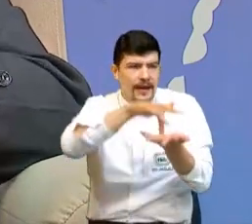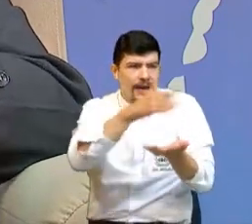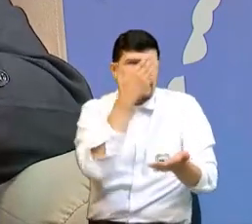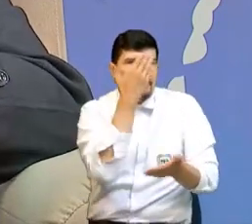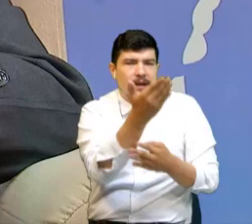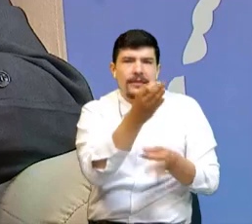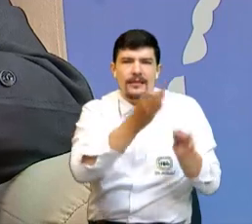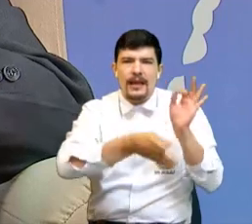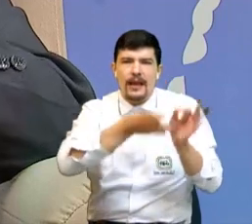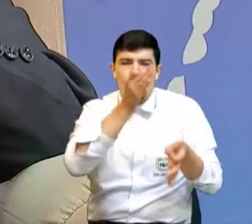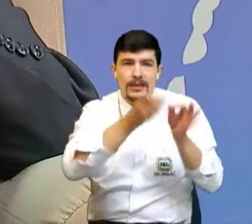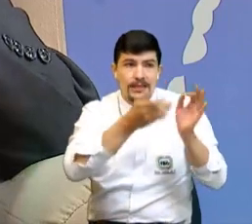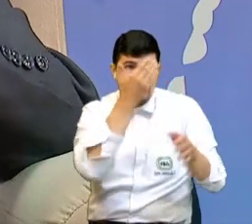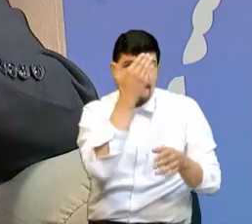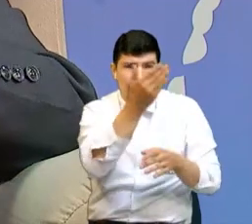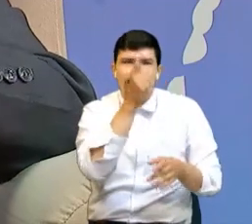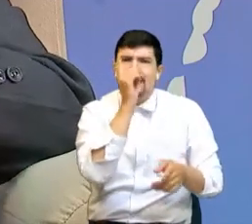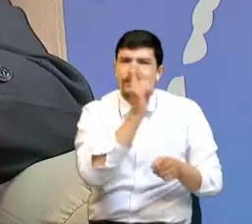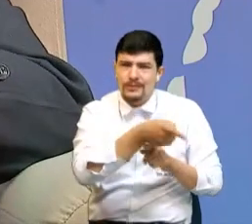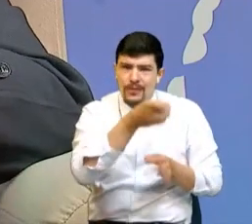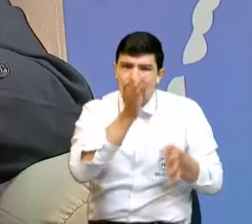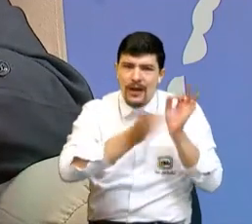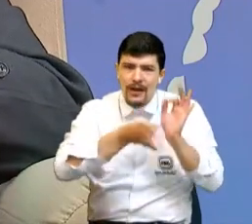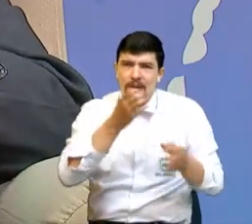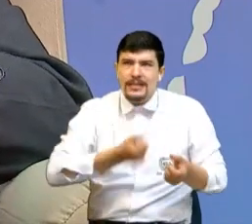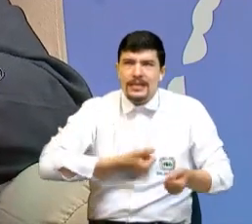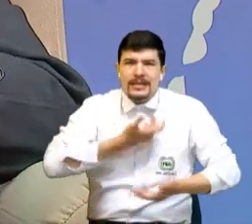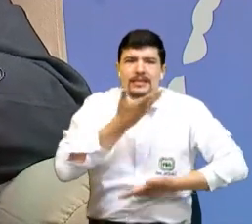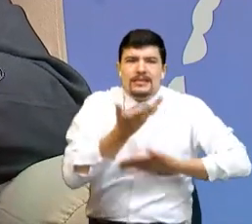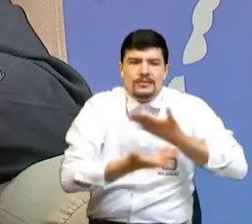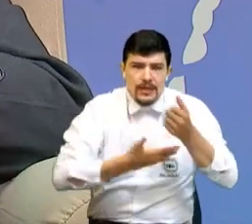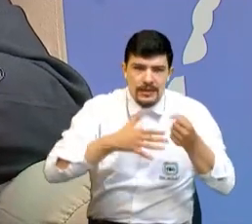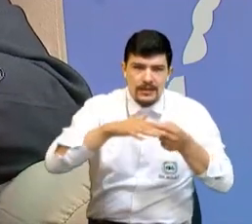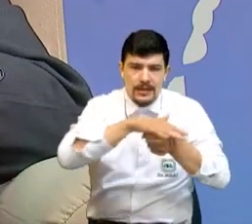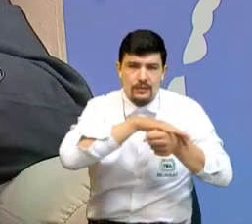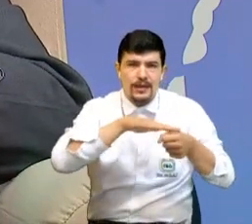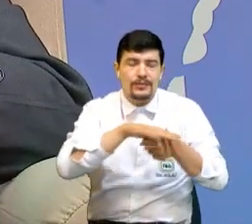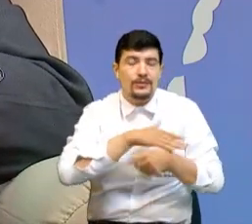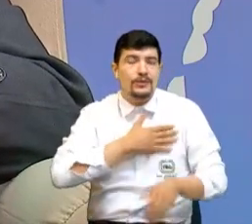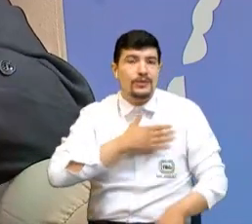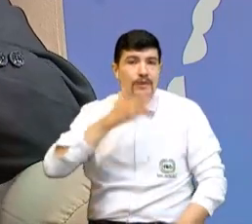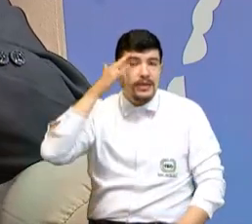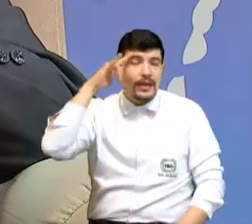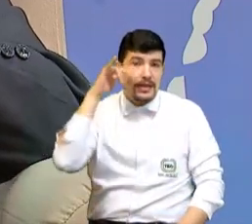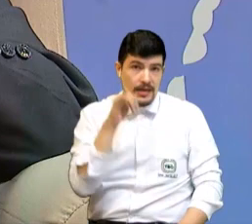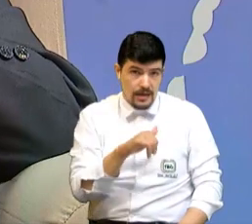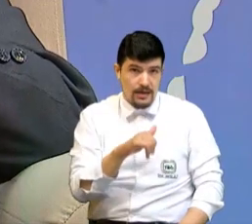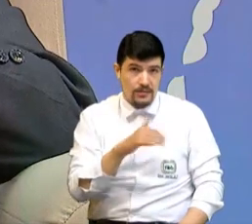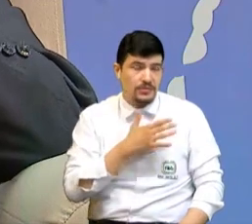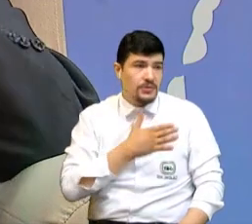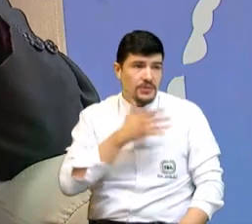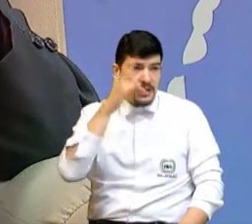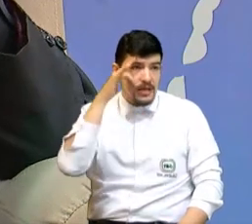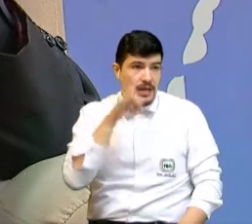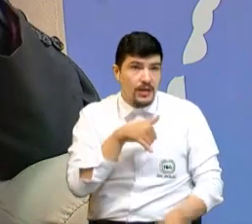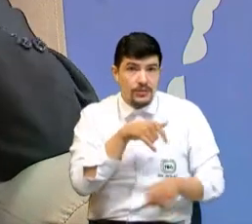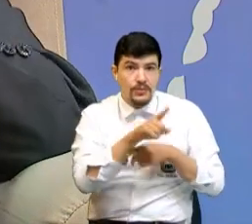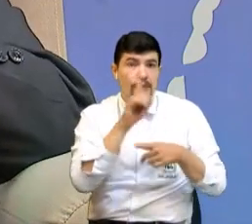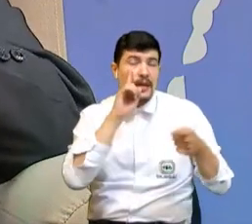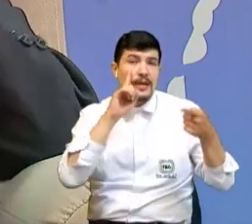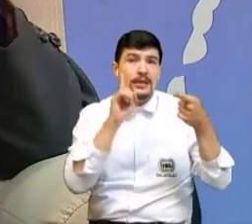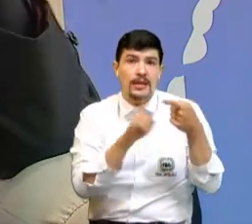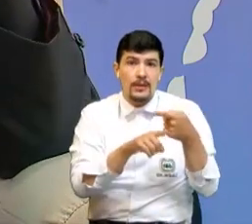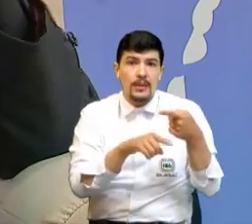ante la judicatura a exponer esa situación, me imagino que con el